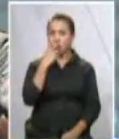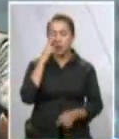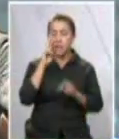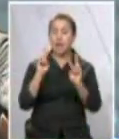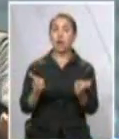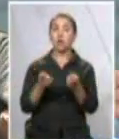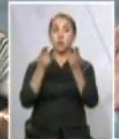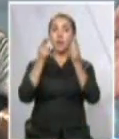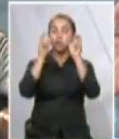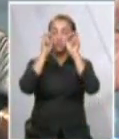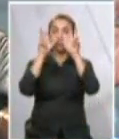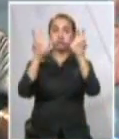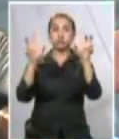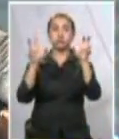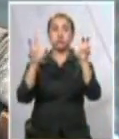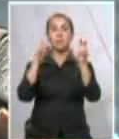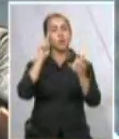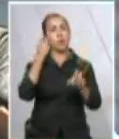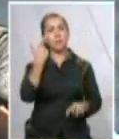visión, efectivamente, pero la persona ya